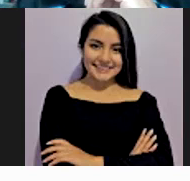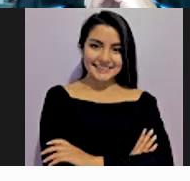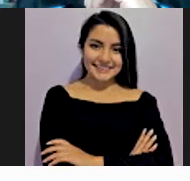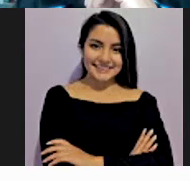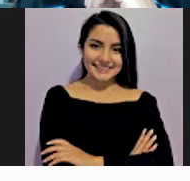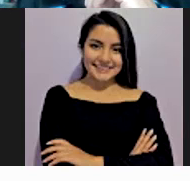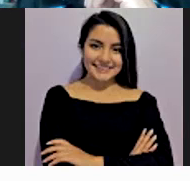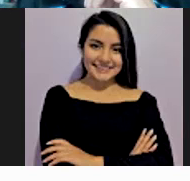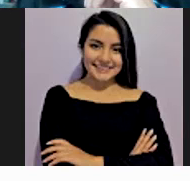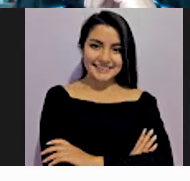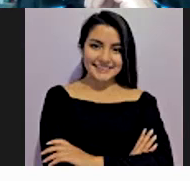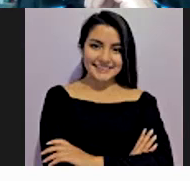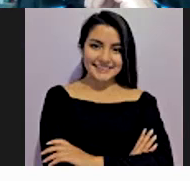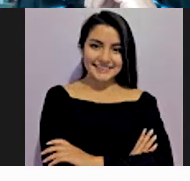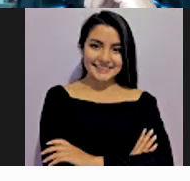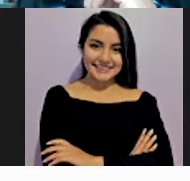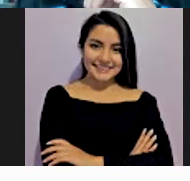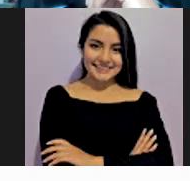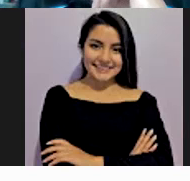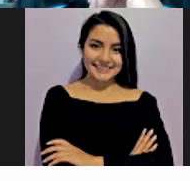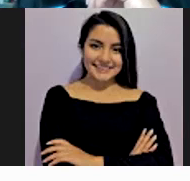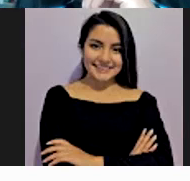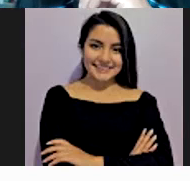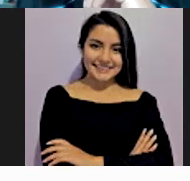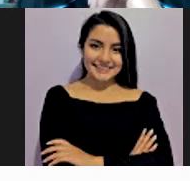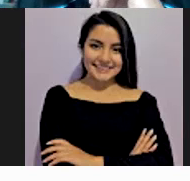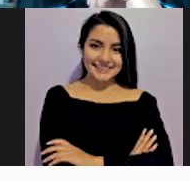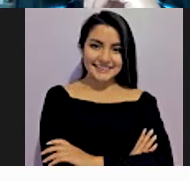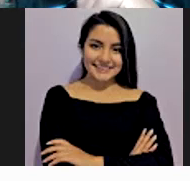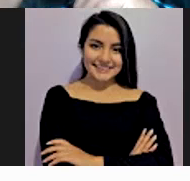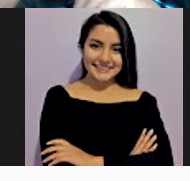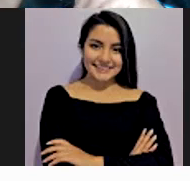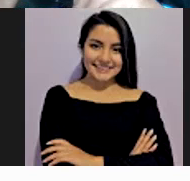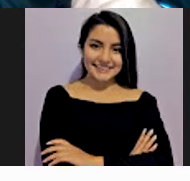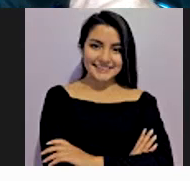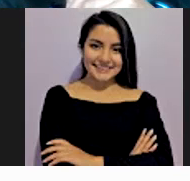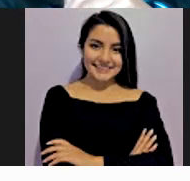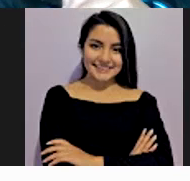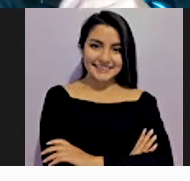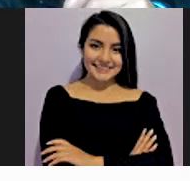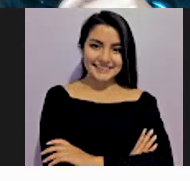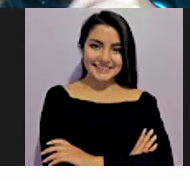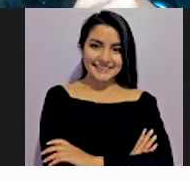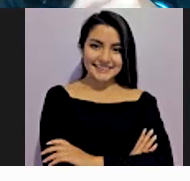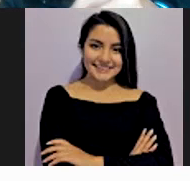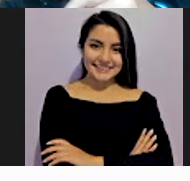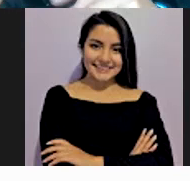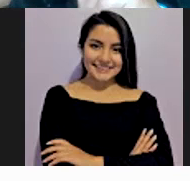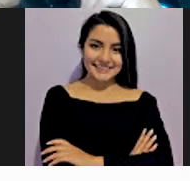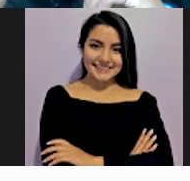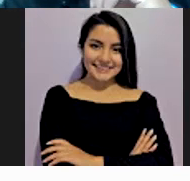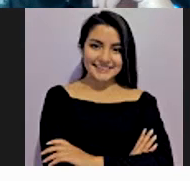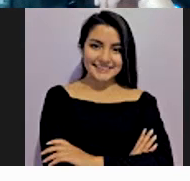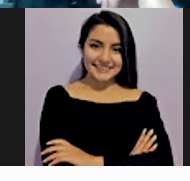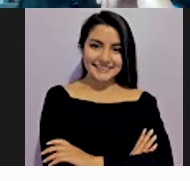regímenes. Régimen tranquilo y régimen rápido en este caso. Bueno, en este caso, tranquilo quiere decir uniforme y rápido que es, en este caso, variado, ¿no es